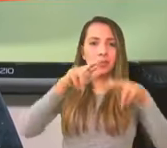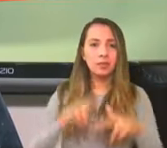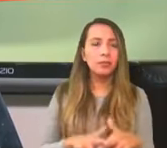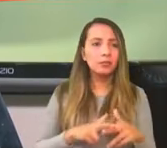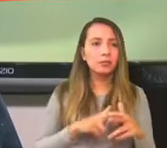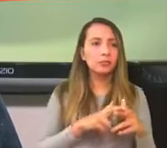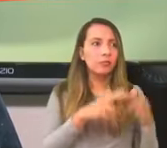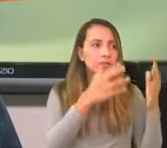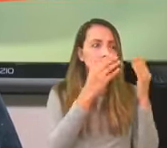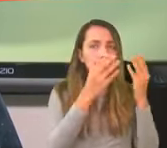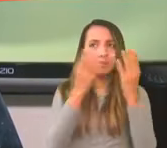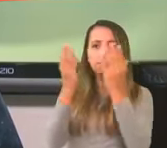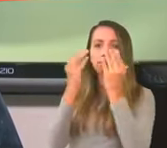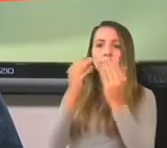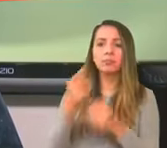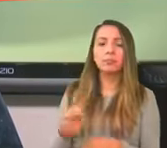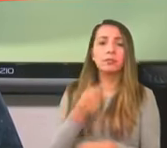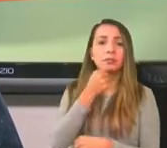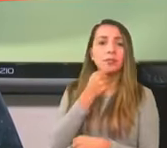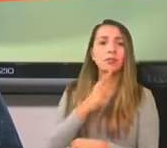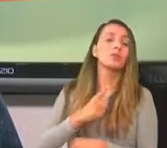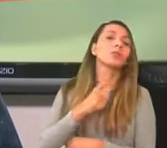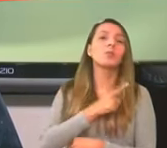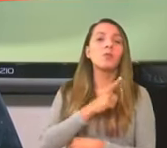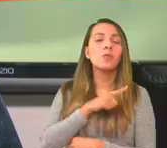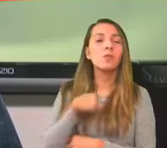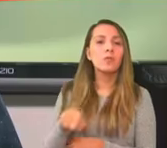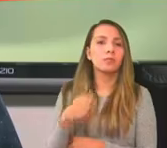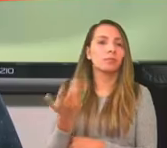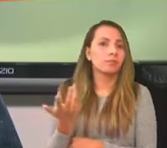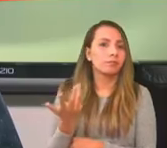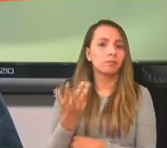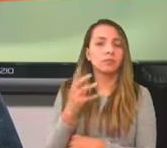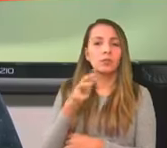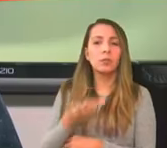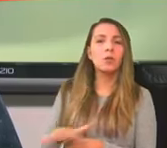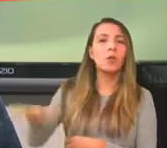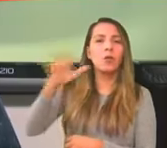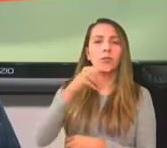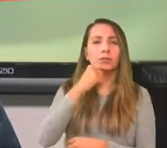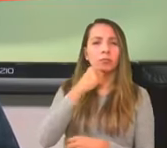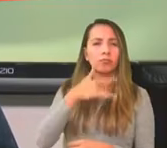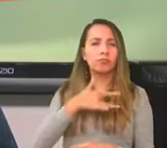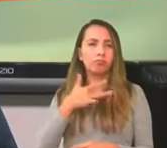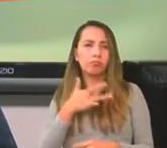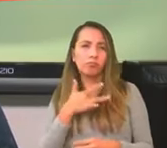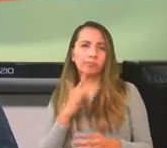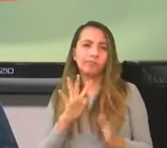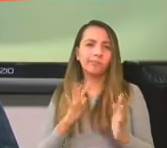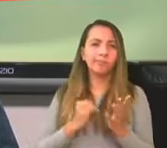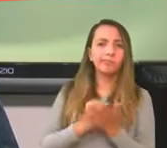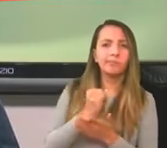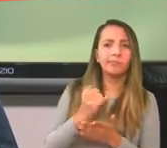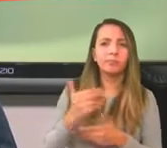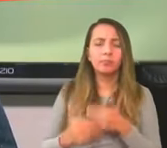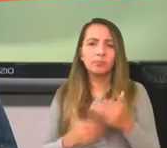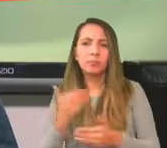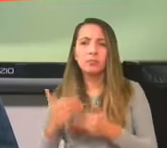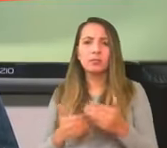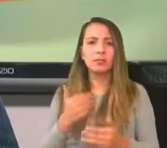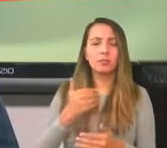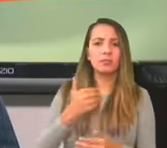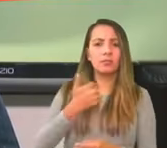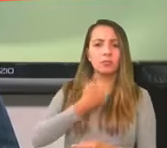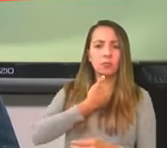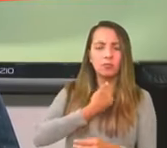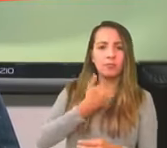O sea, el niño solo... no todos los niños tienen autocrítica, no todos los niños tienen autogestión